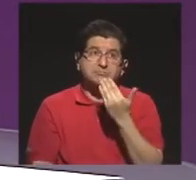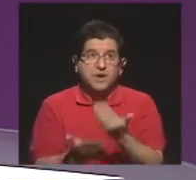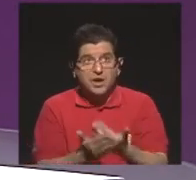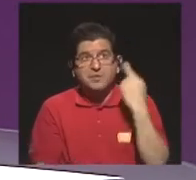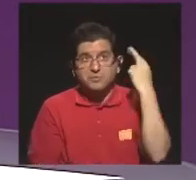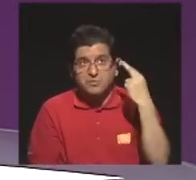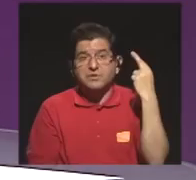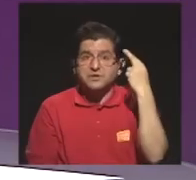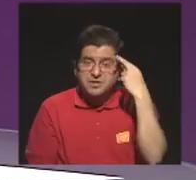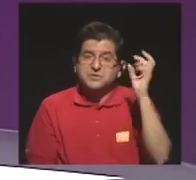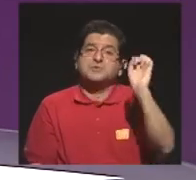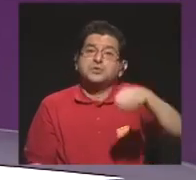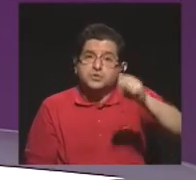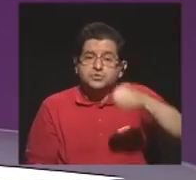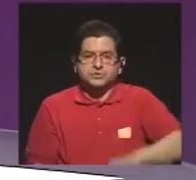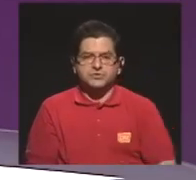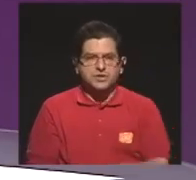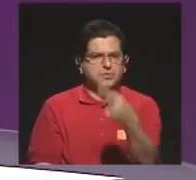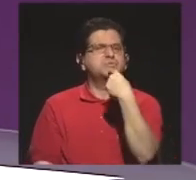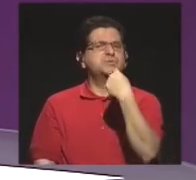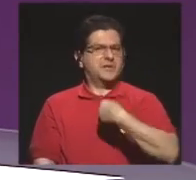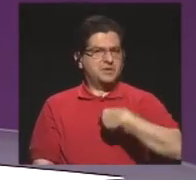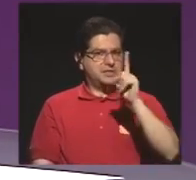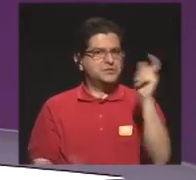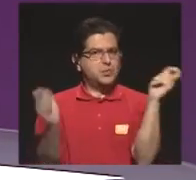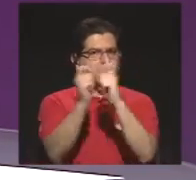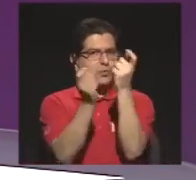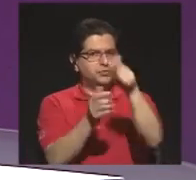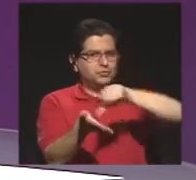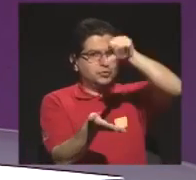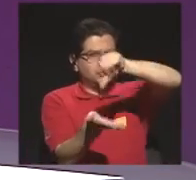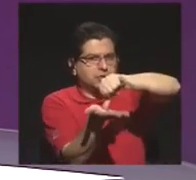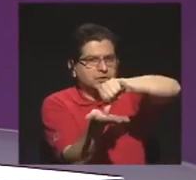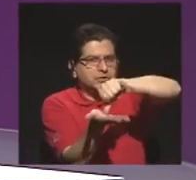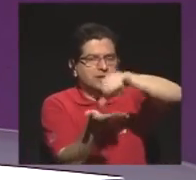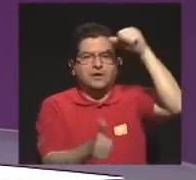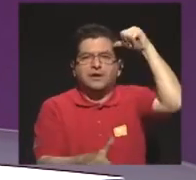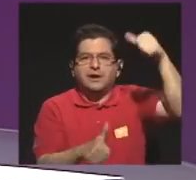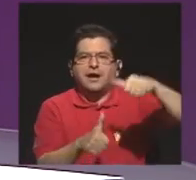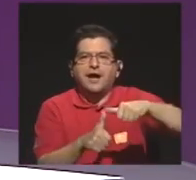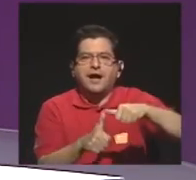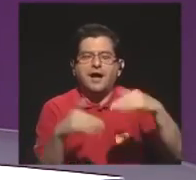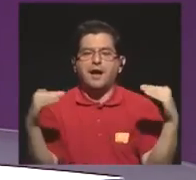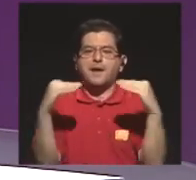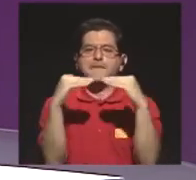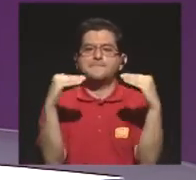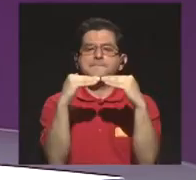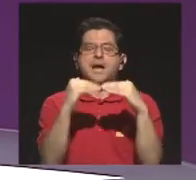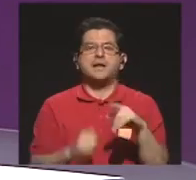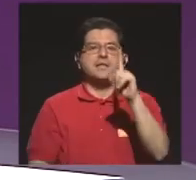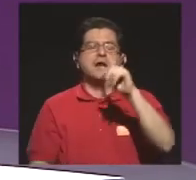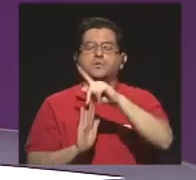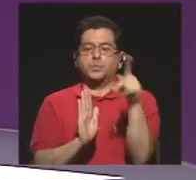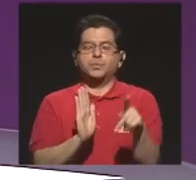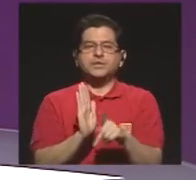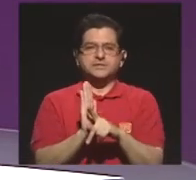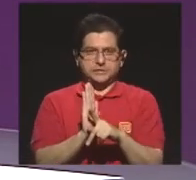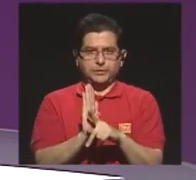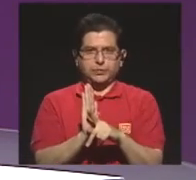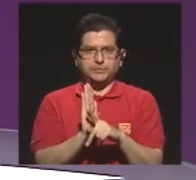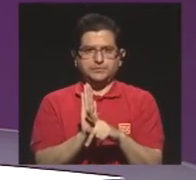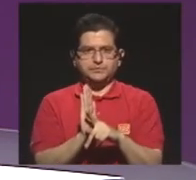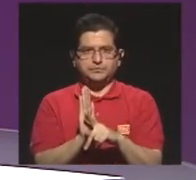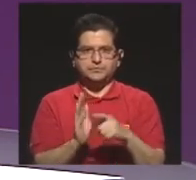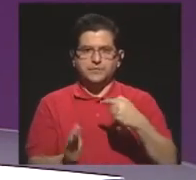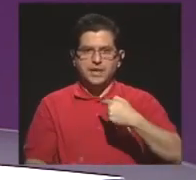teoría 1.500. Ahora, usted me está hablando de un punto ahí central. Recordemos que paridad es un principio. Como